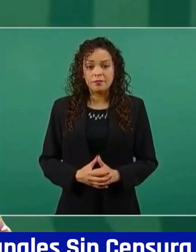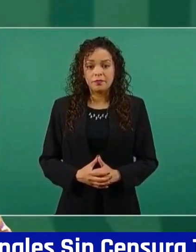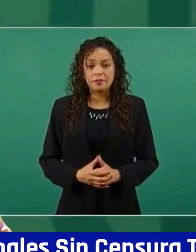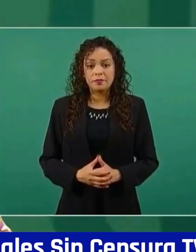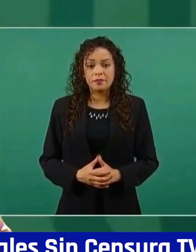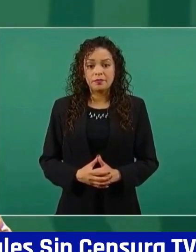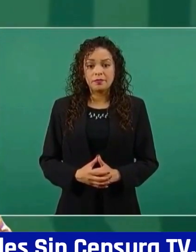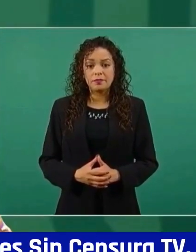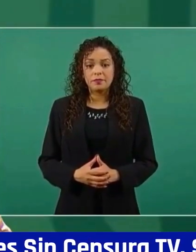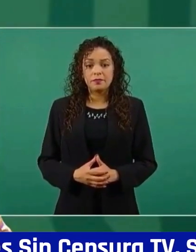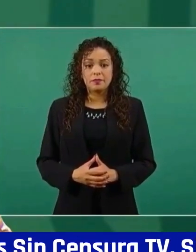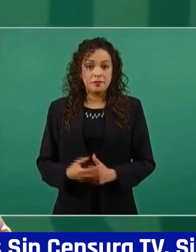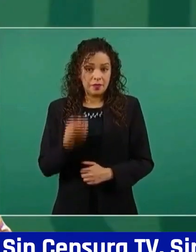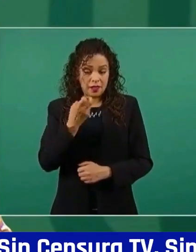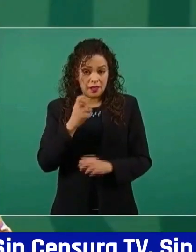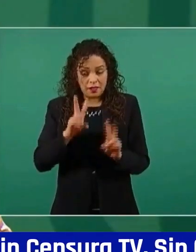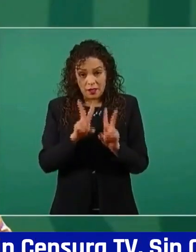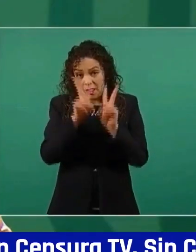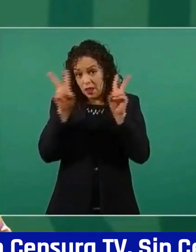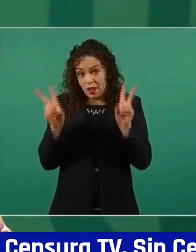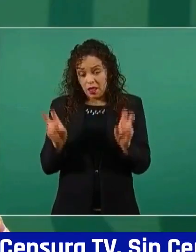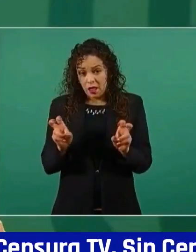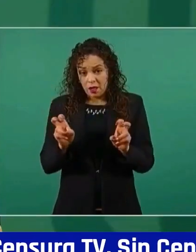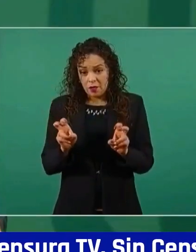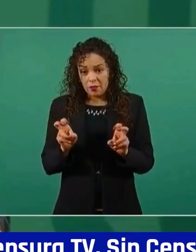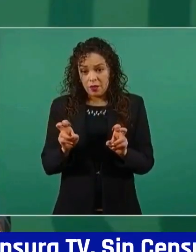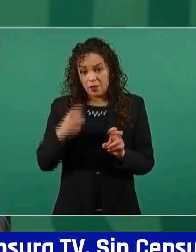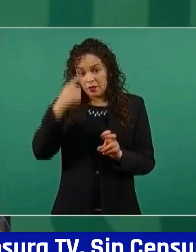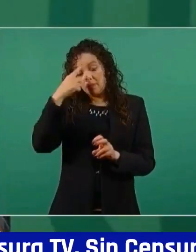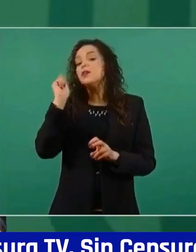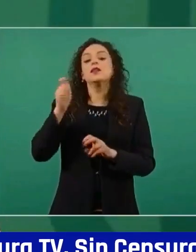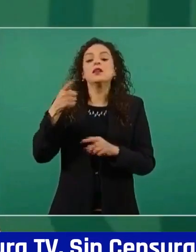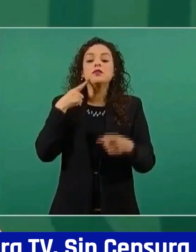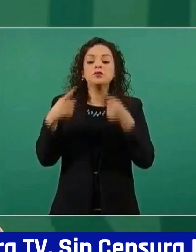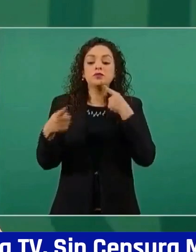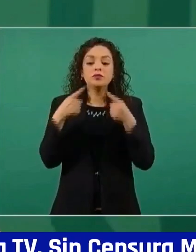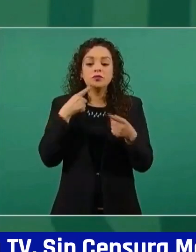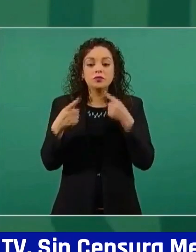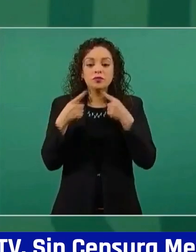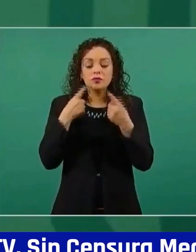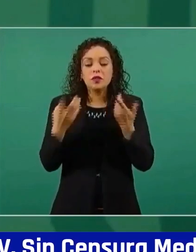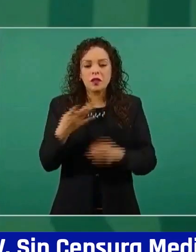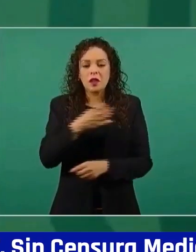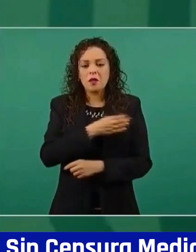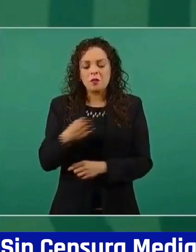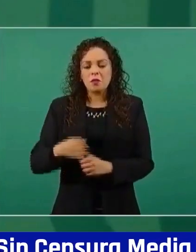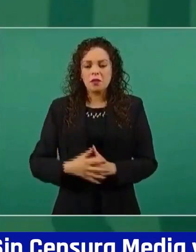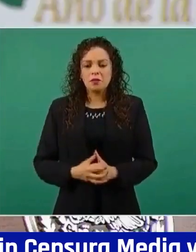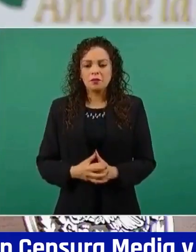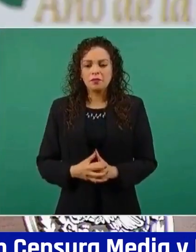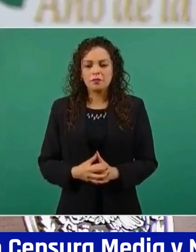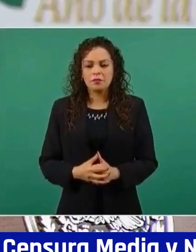es un tema en la discusión, en el debate, aún